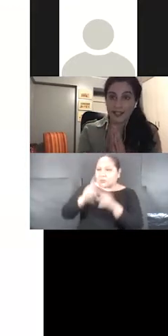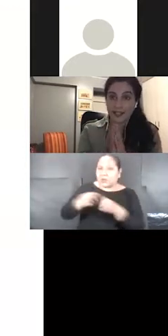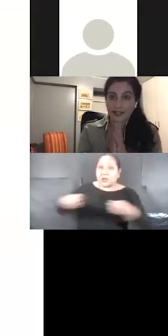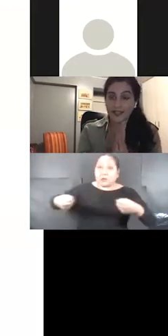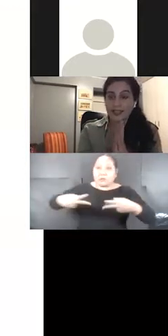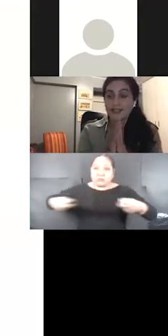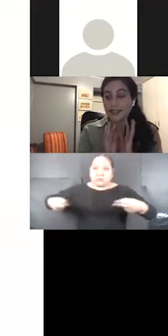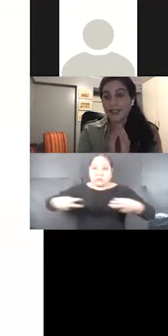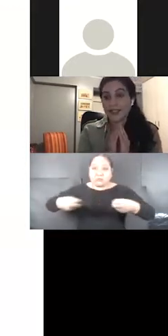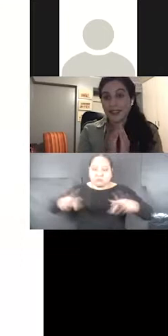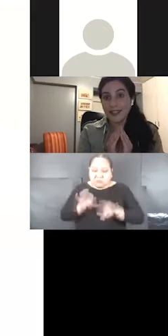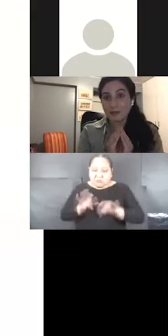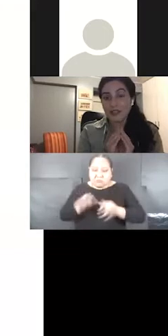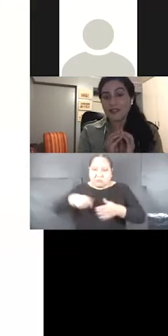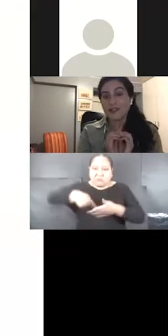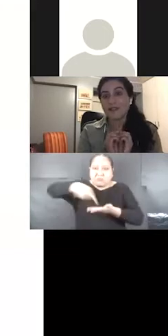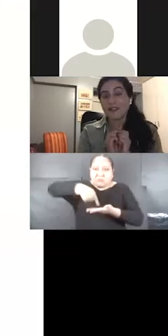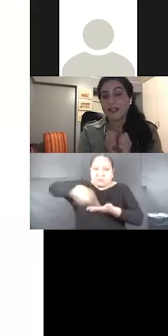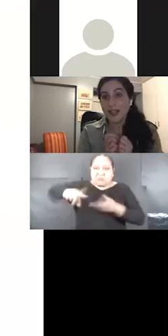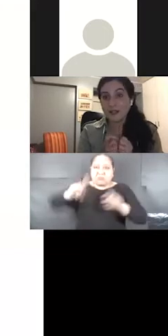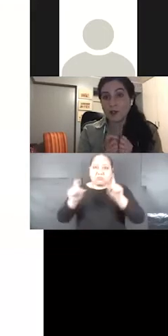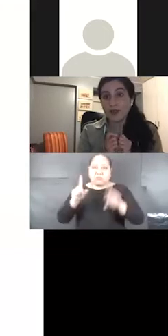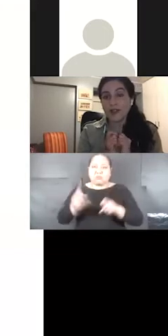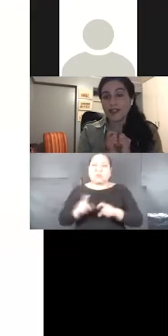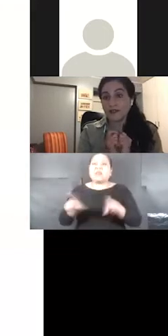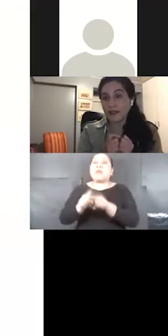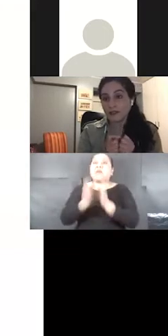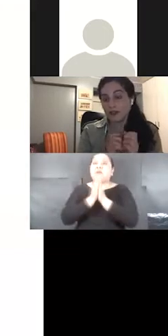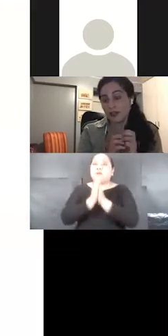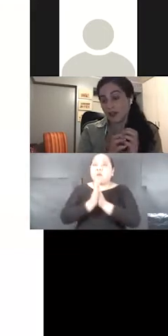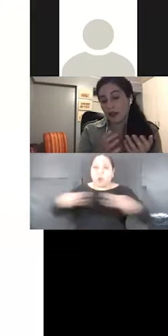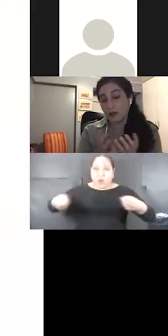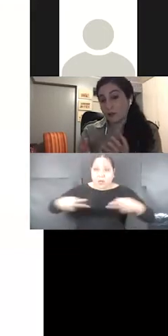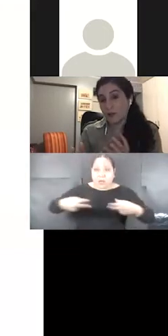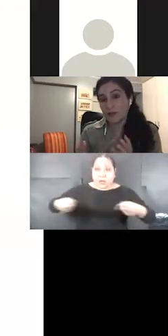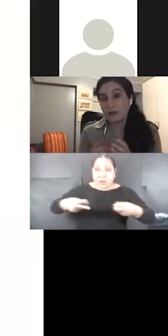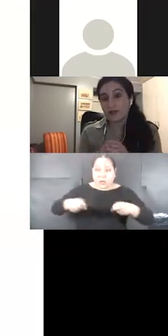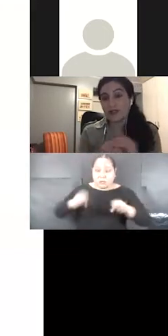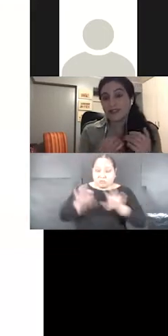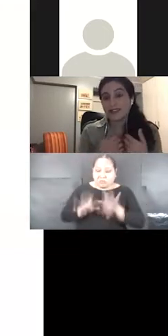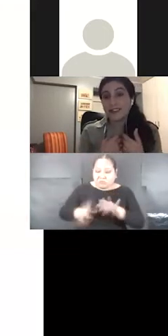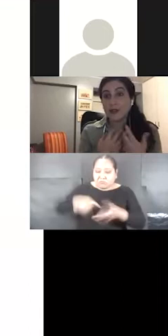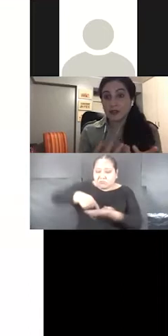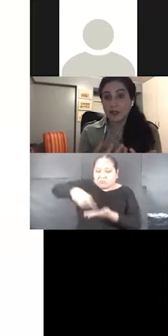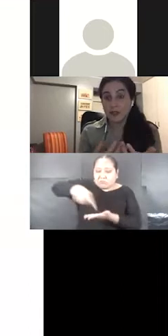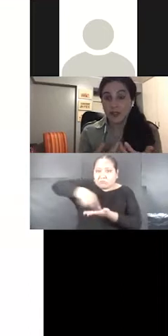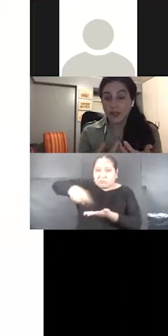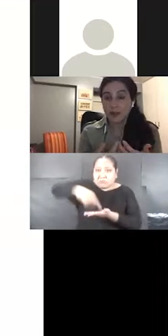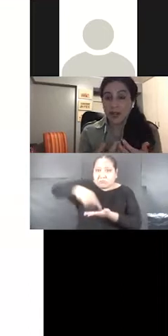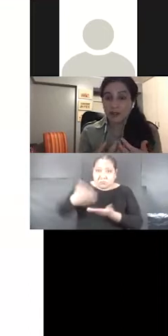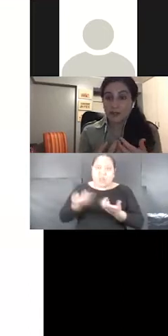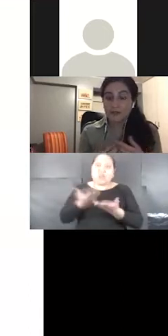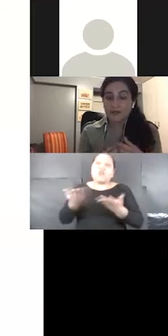del chat. Les agradecería también si a través del chat nos pueden escribir ahora mismo, si gustan, desde dónde nos